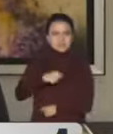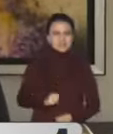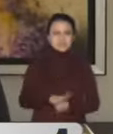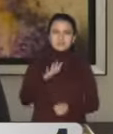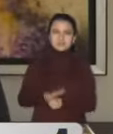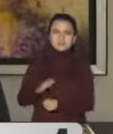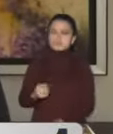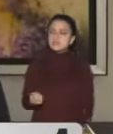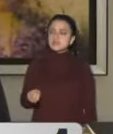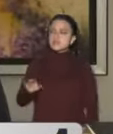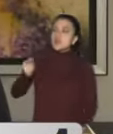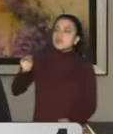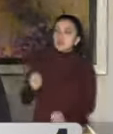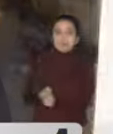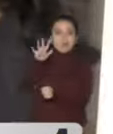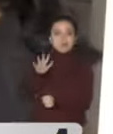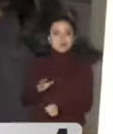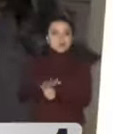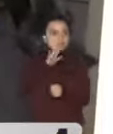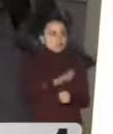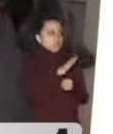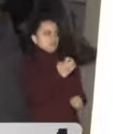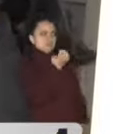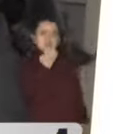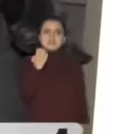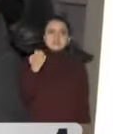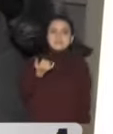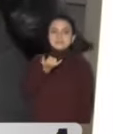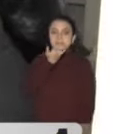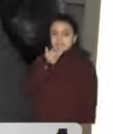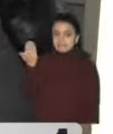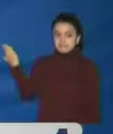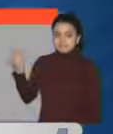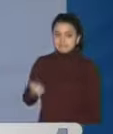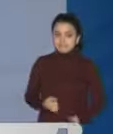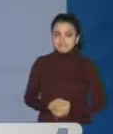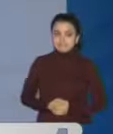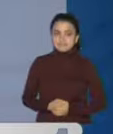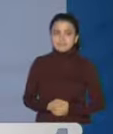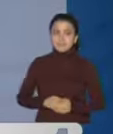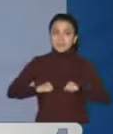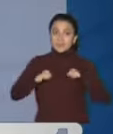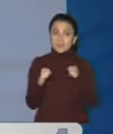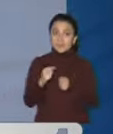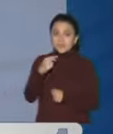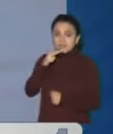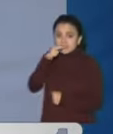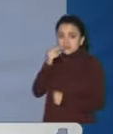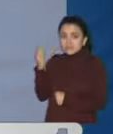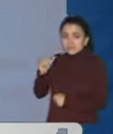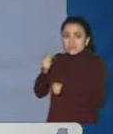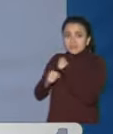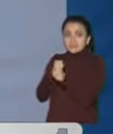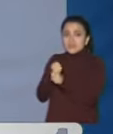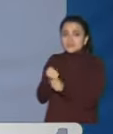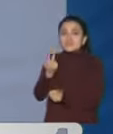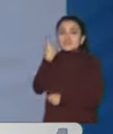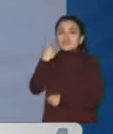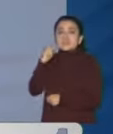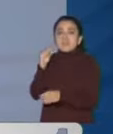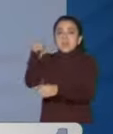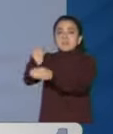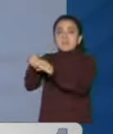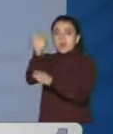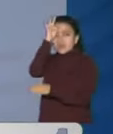muchos se hacen tras los múltiples casos de intolerancia registrados en los últimos días. En Bogotá, un menor de 10 años estuvo 2 días